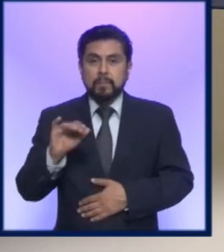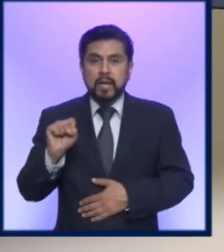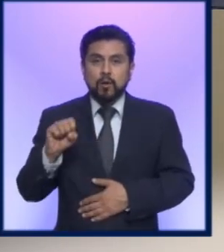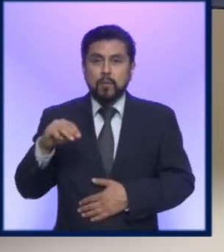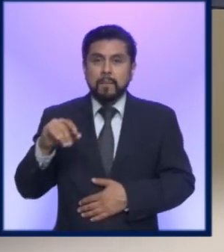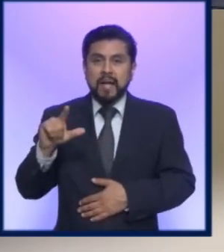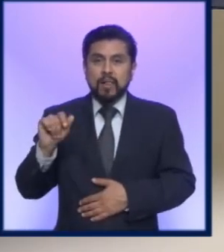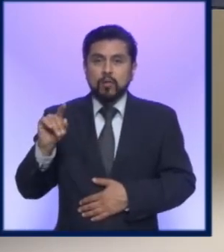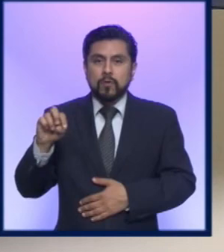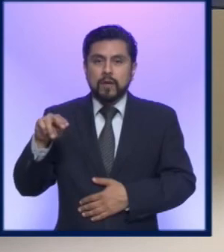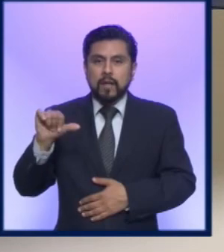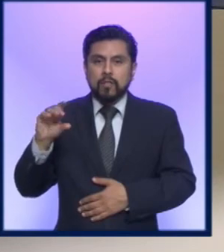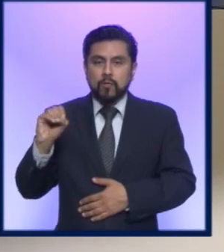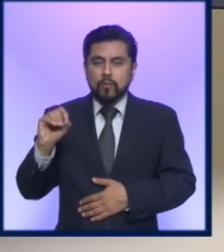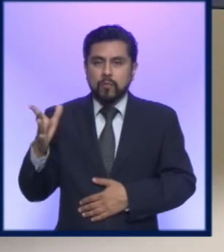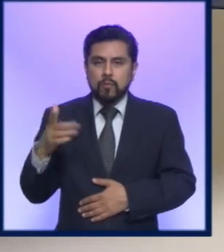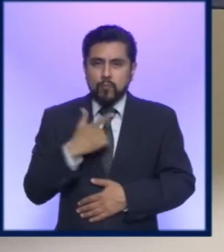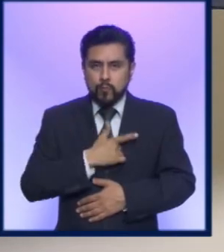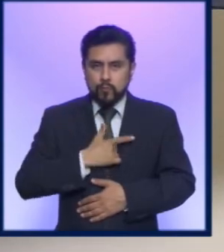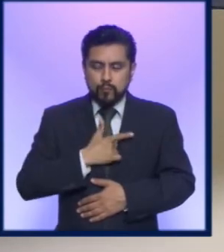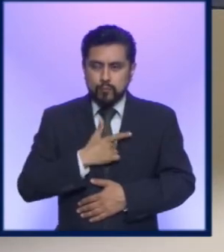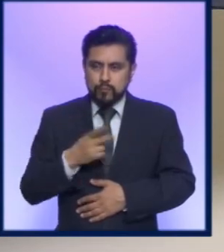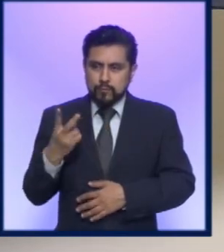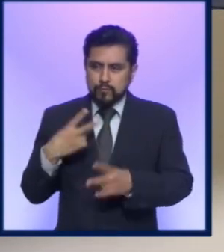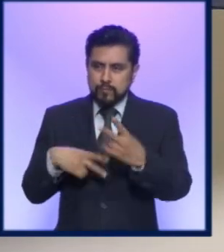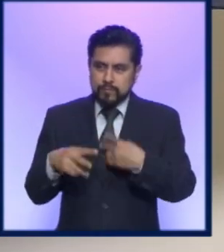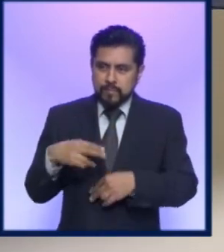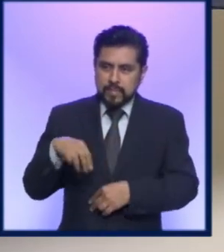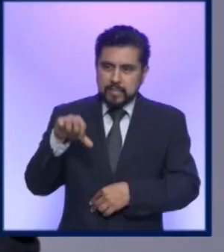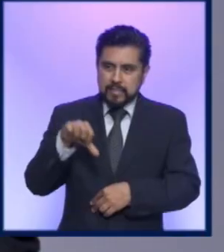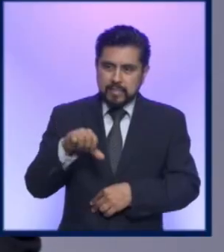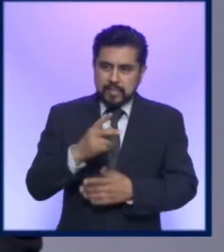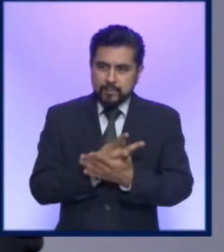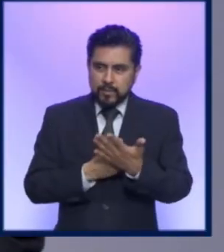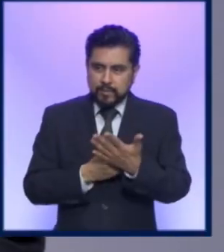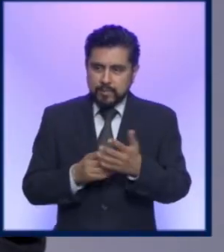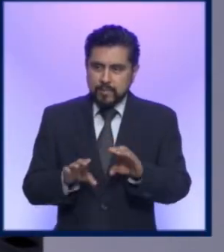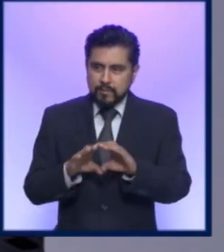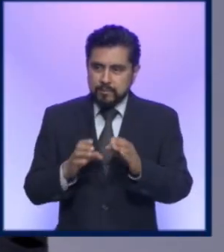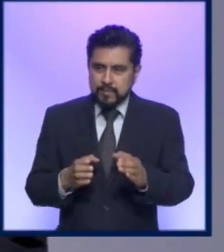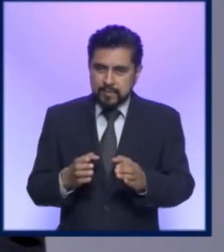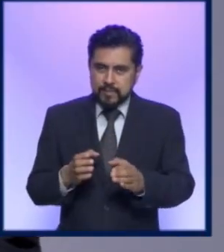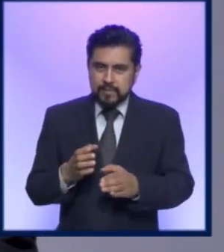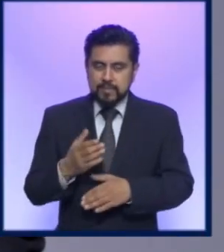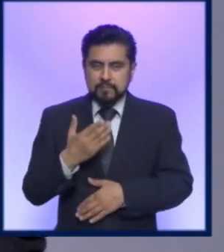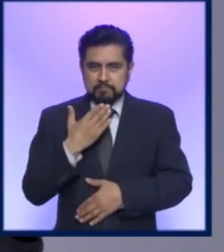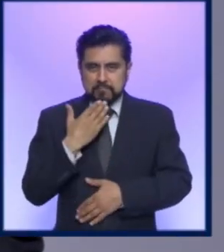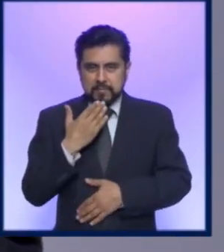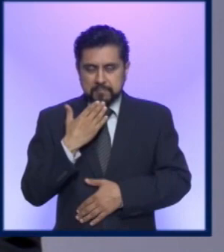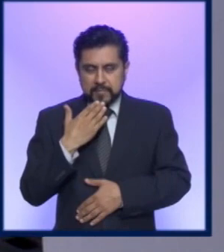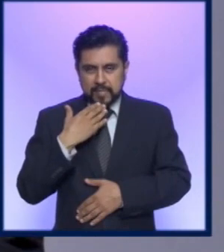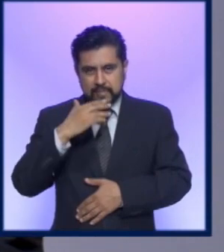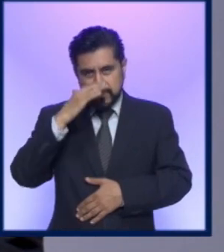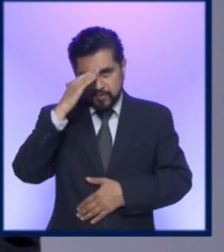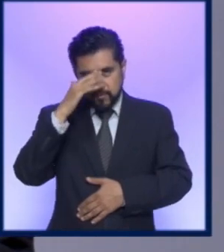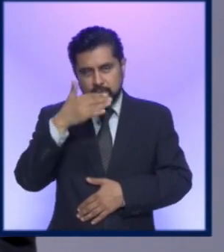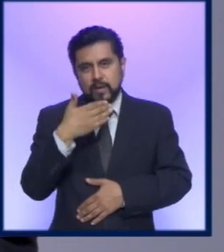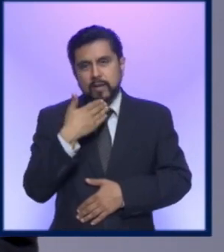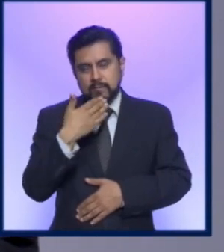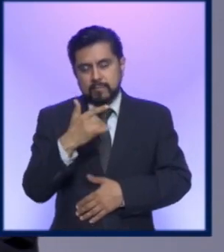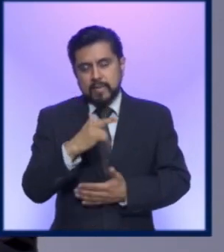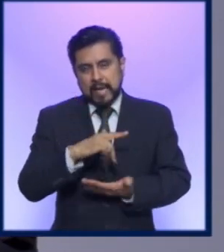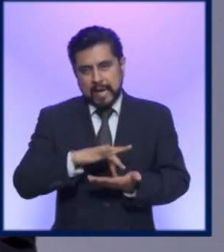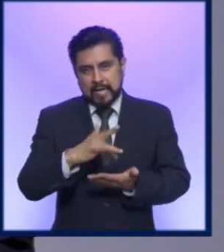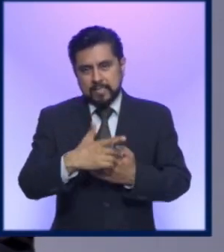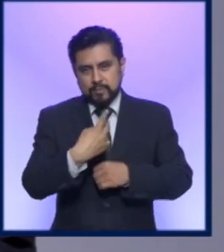Hernández es un gusto que nos acompañes en este programa rubro y texto cómo estás bien Hola Lucy Muchas gracias por la invitación